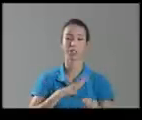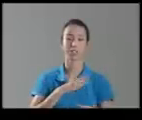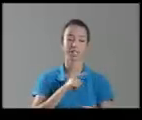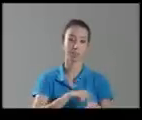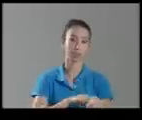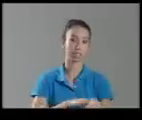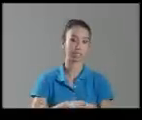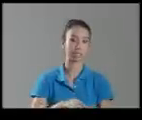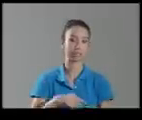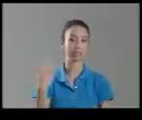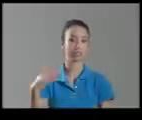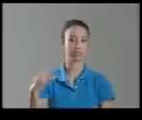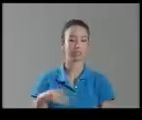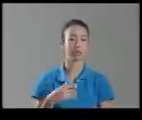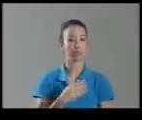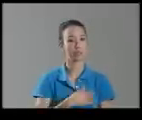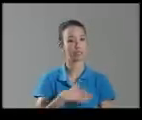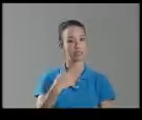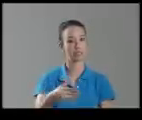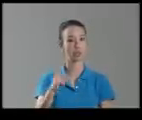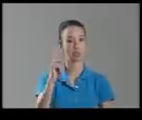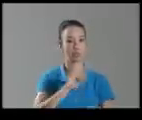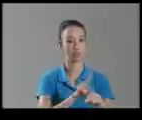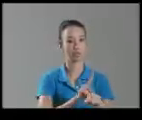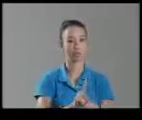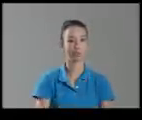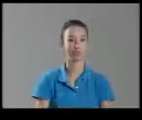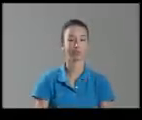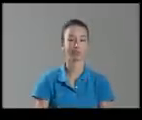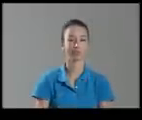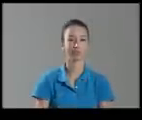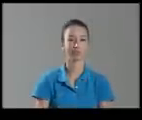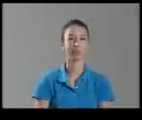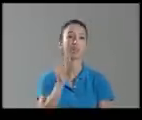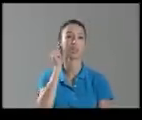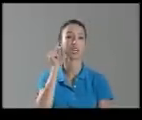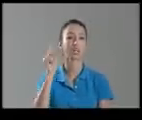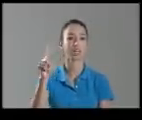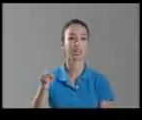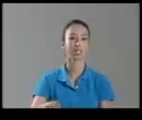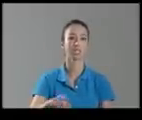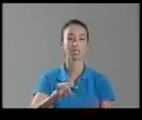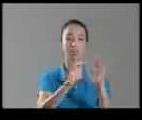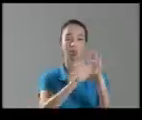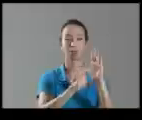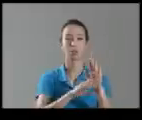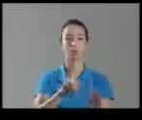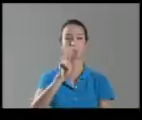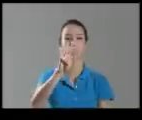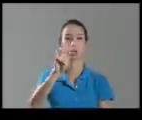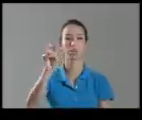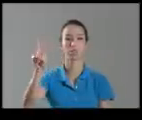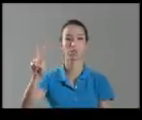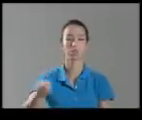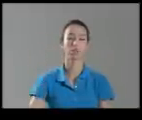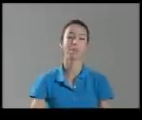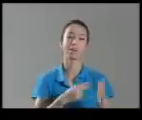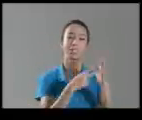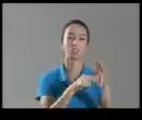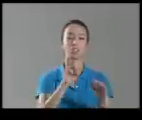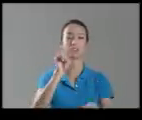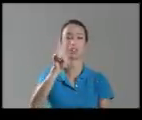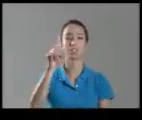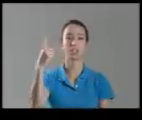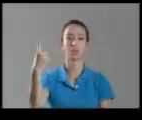Dios. Miremos este otro versículo. ¿Cómo voy en tiempo? Ya me pasé un minuto.